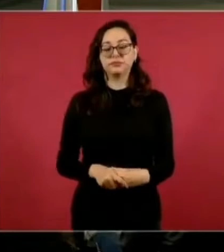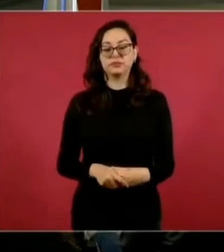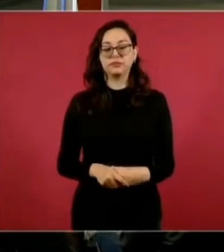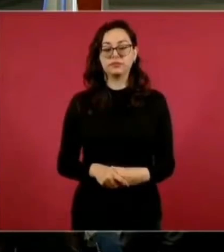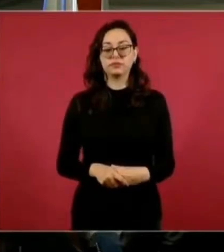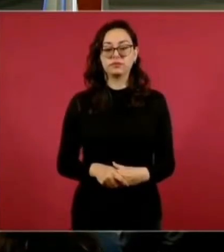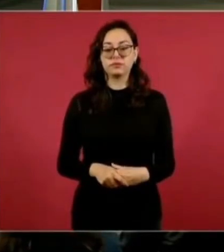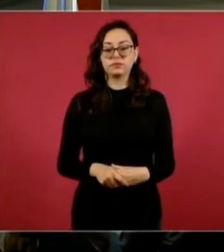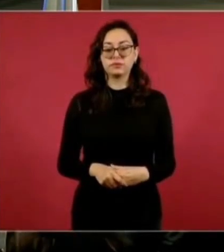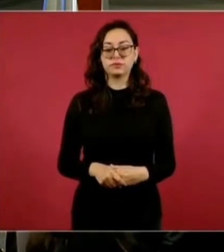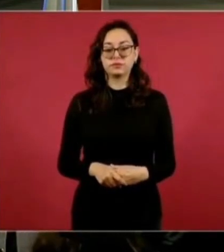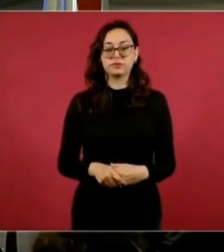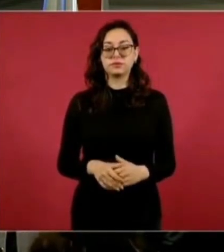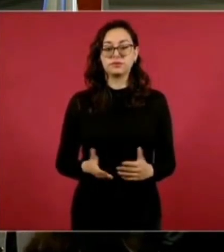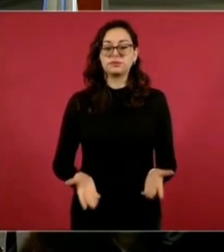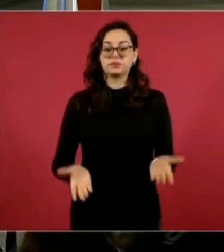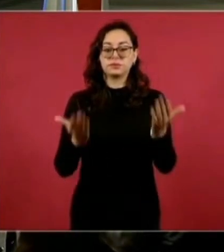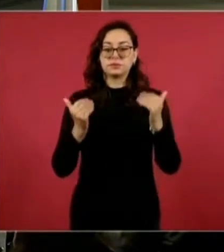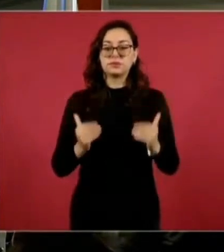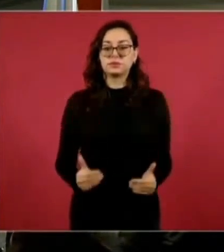El hecho de que ya tengamos